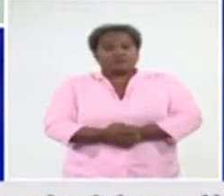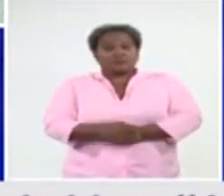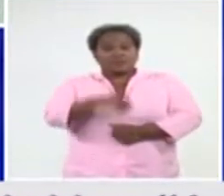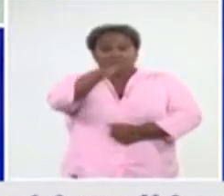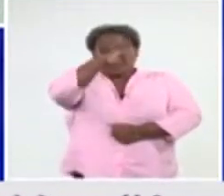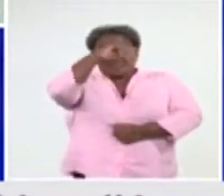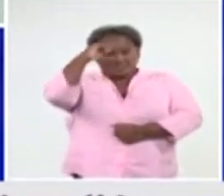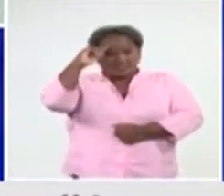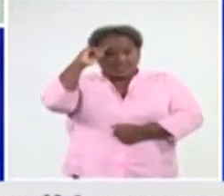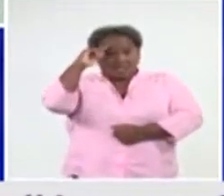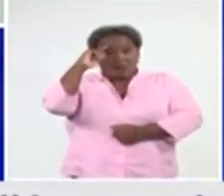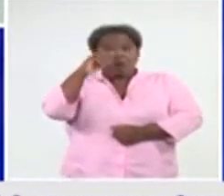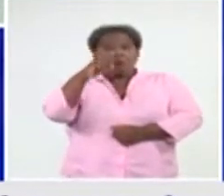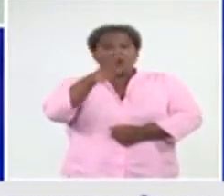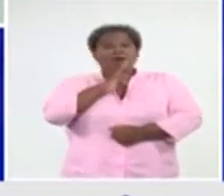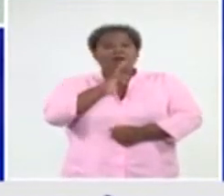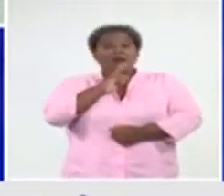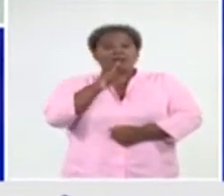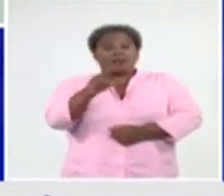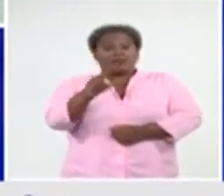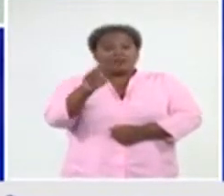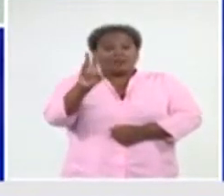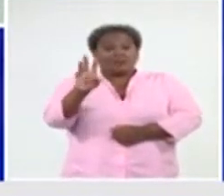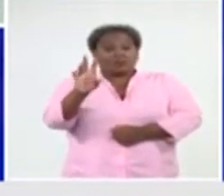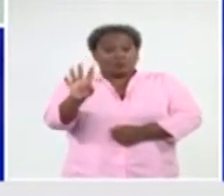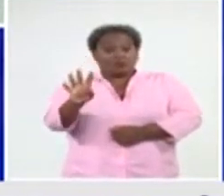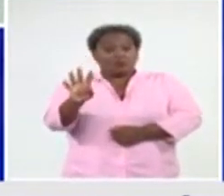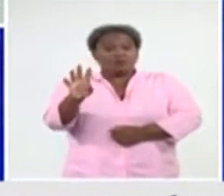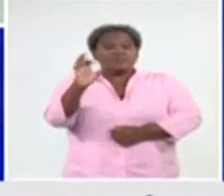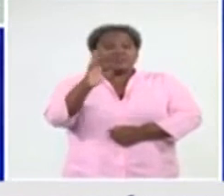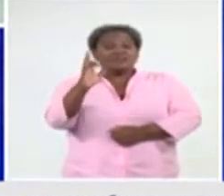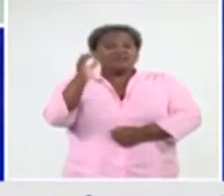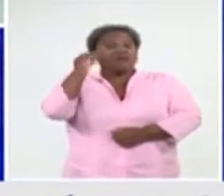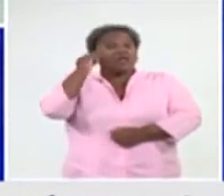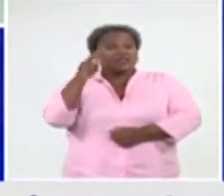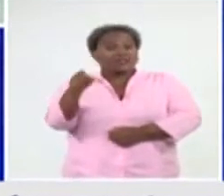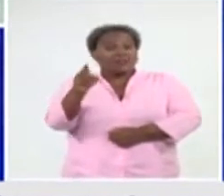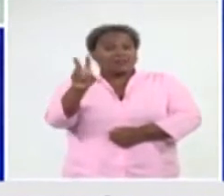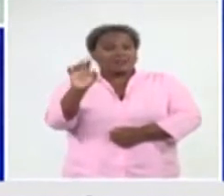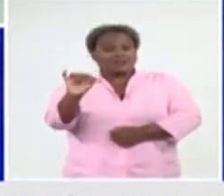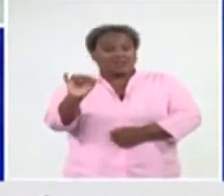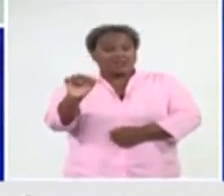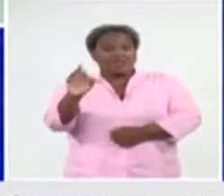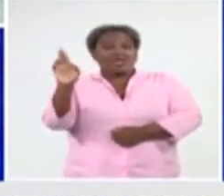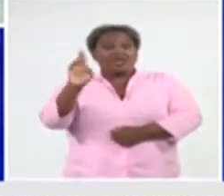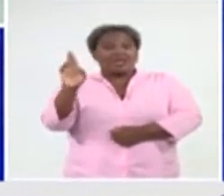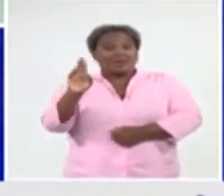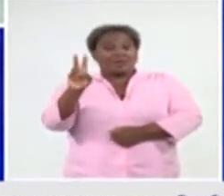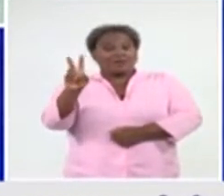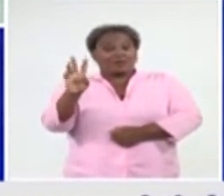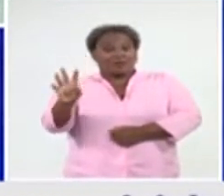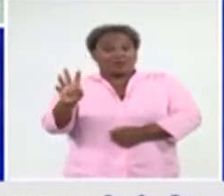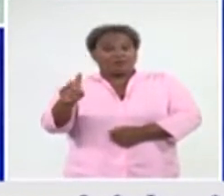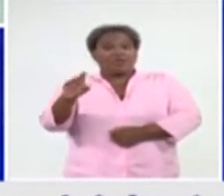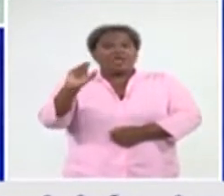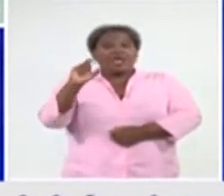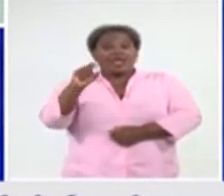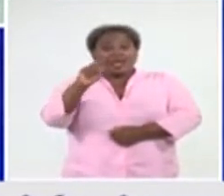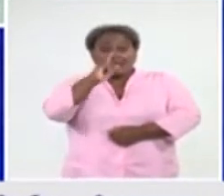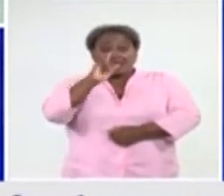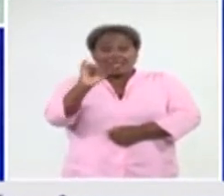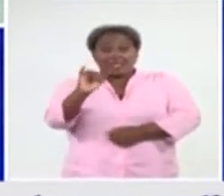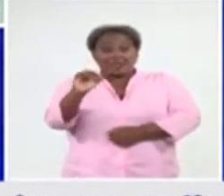Grande 34, Cifuentes 26, Remedios 24, Camajuaní 22, Caibarien